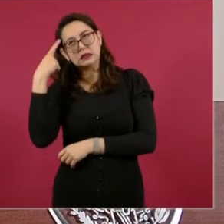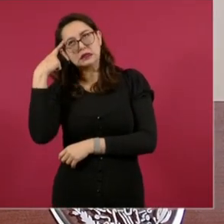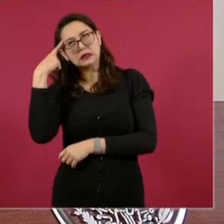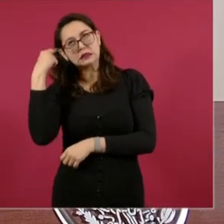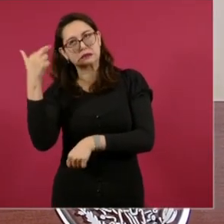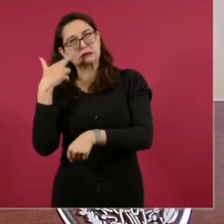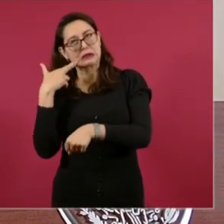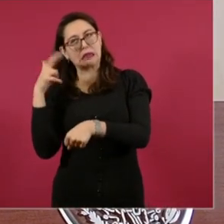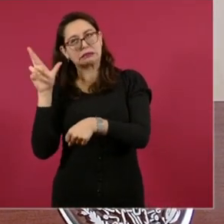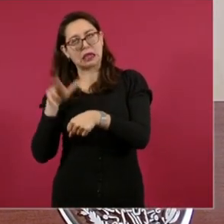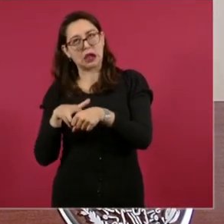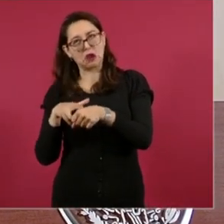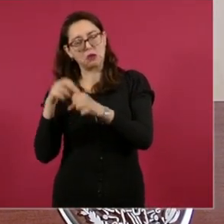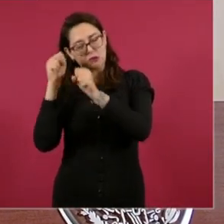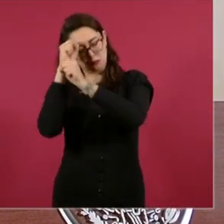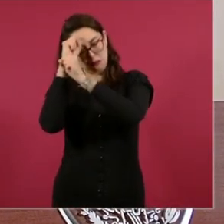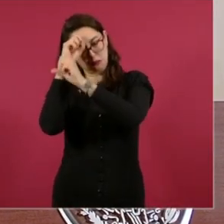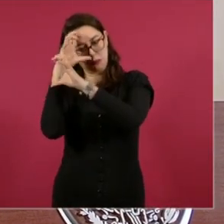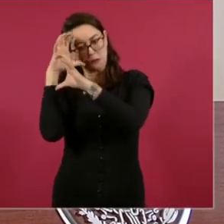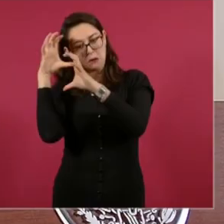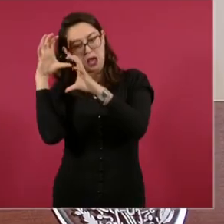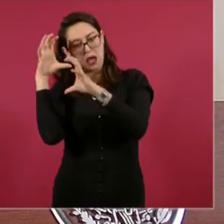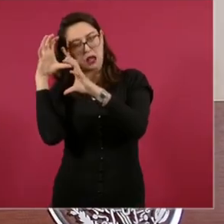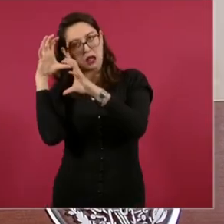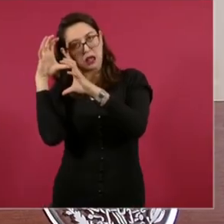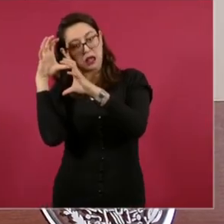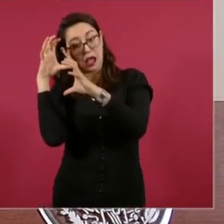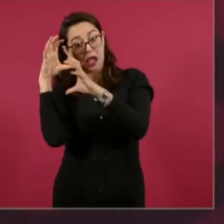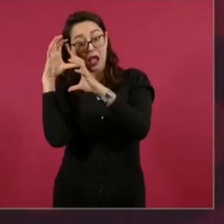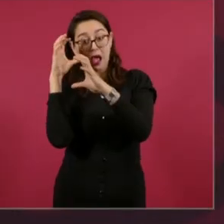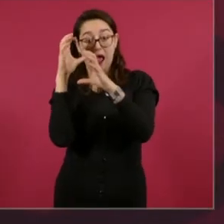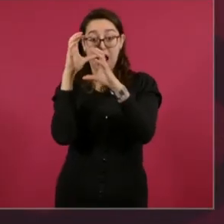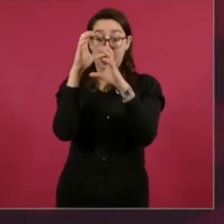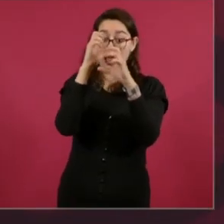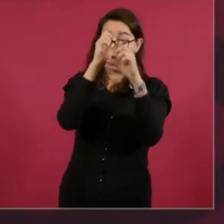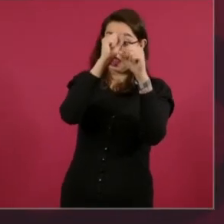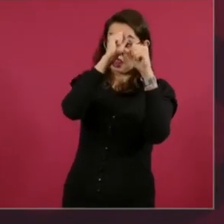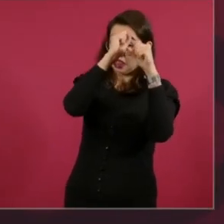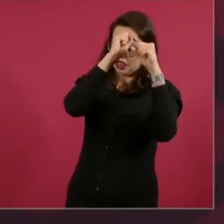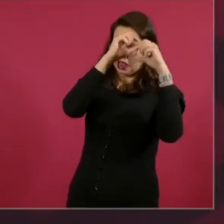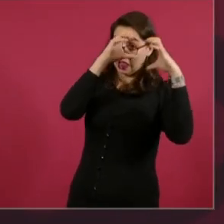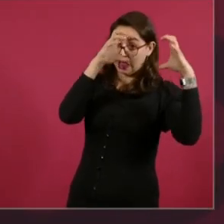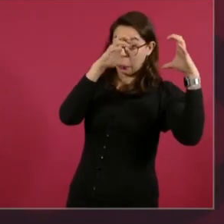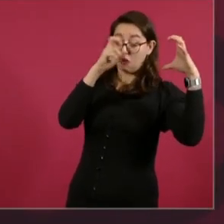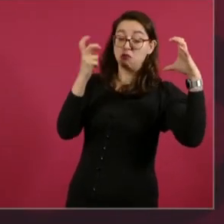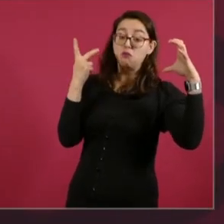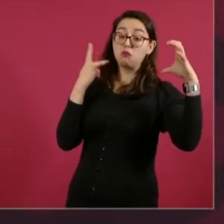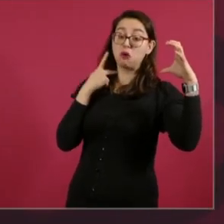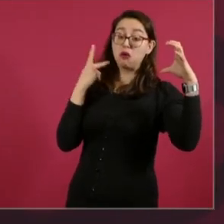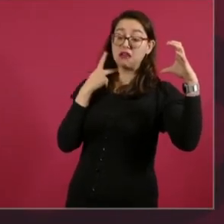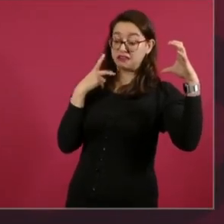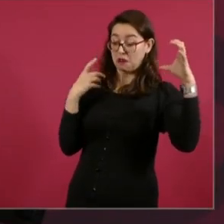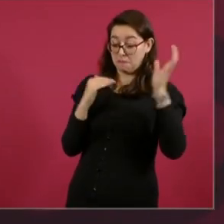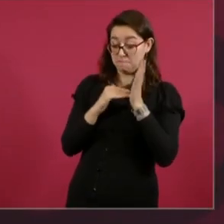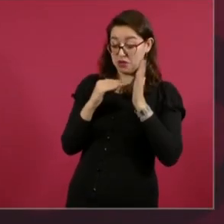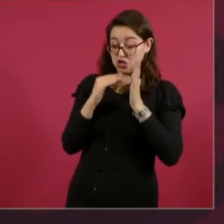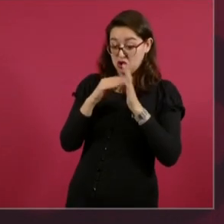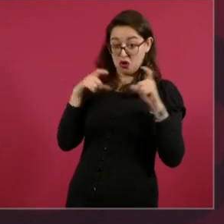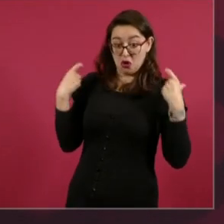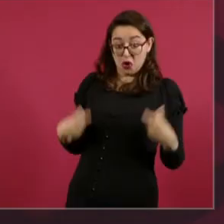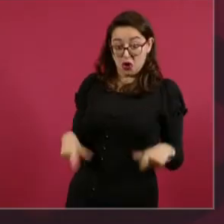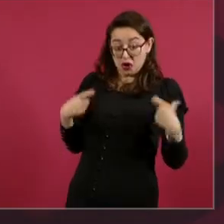Y los que en el gobierno se robaban cientos, miles de millones de pesos, ni siquiera